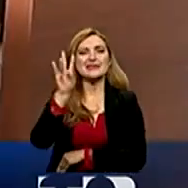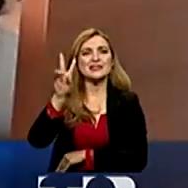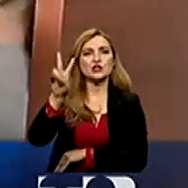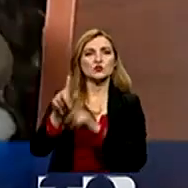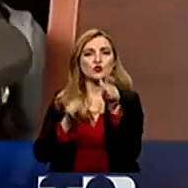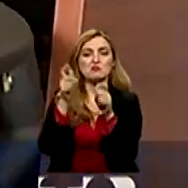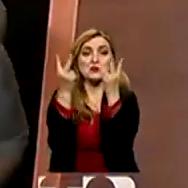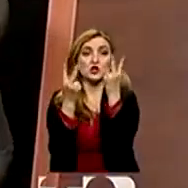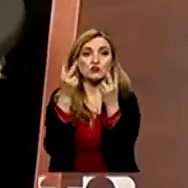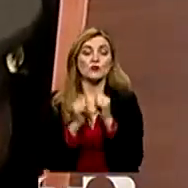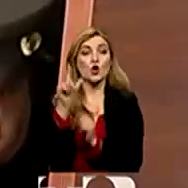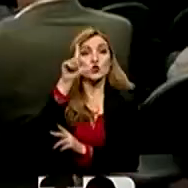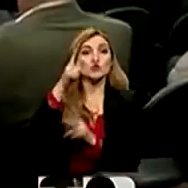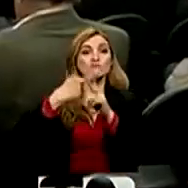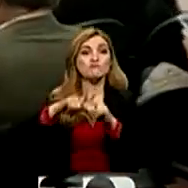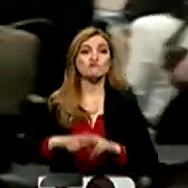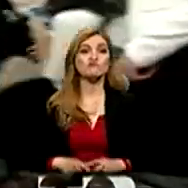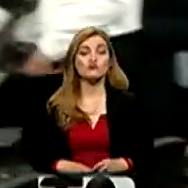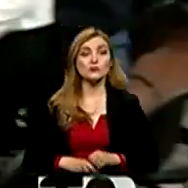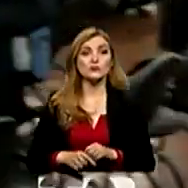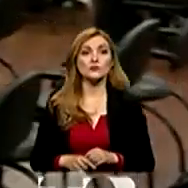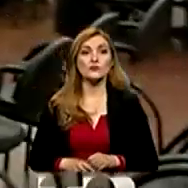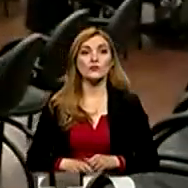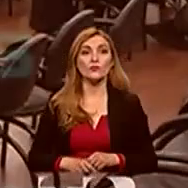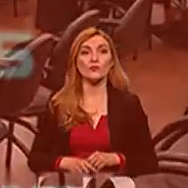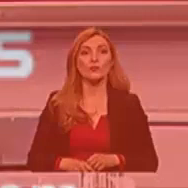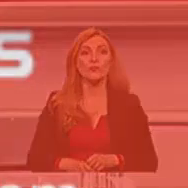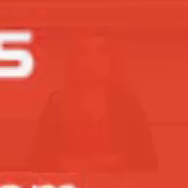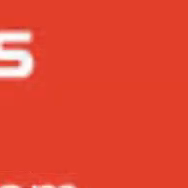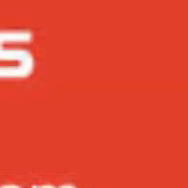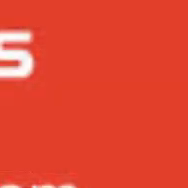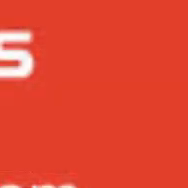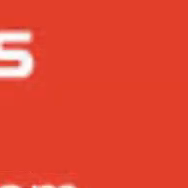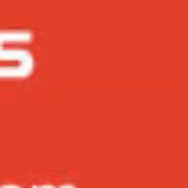La audiencia se cumplirá este lunes. Fausto Yepes, 24 horas.